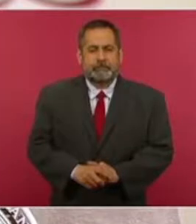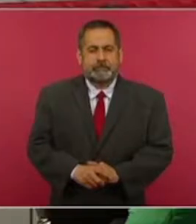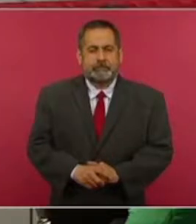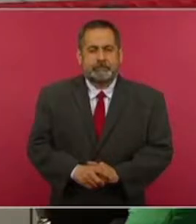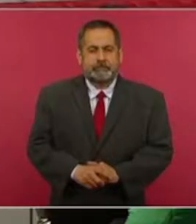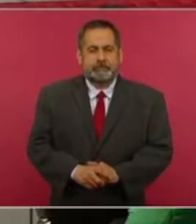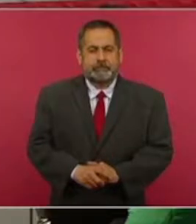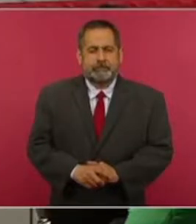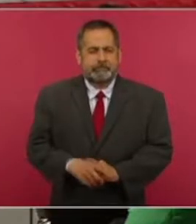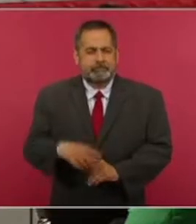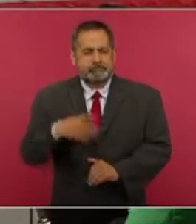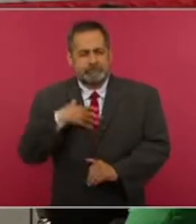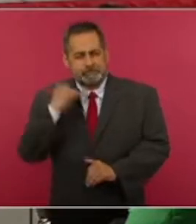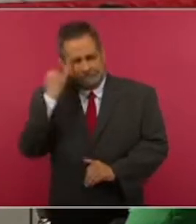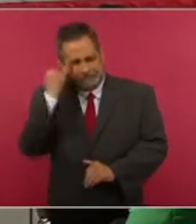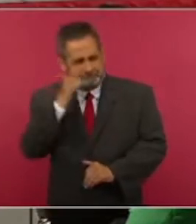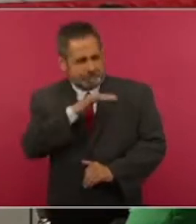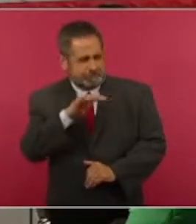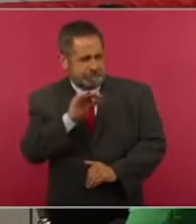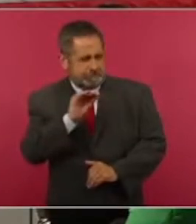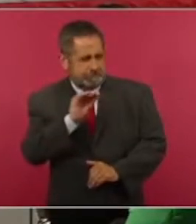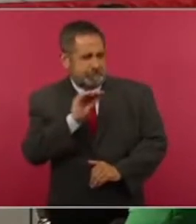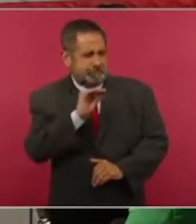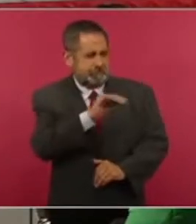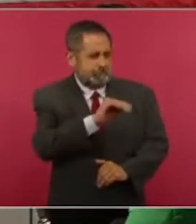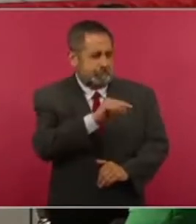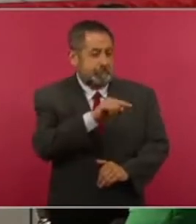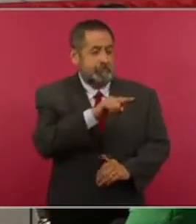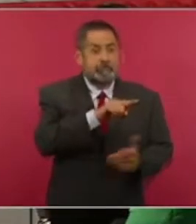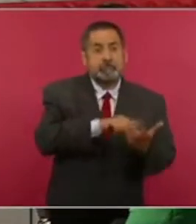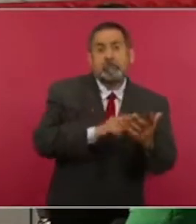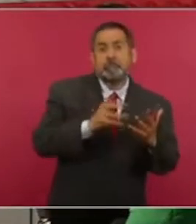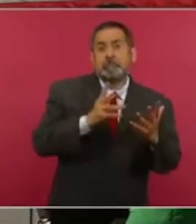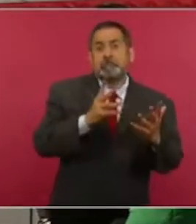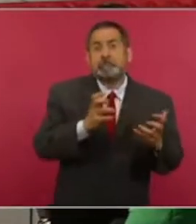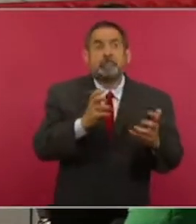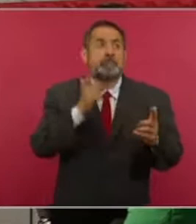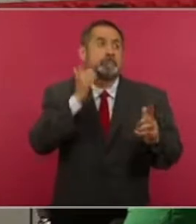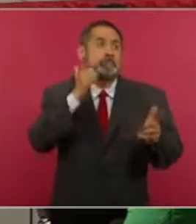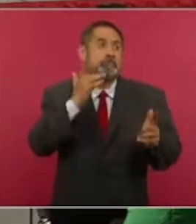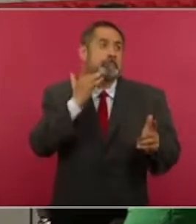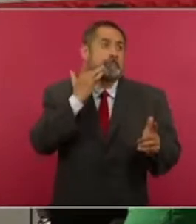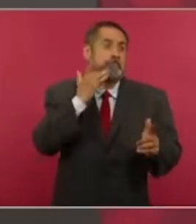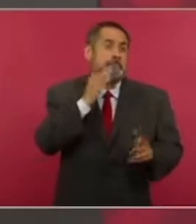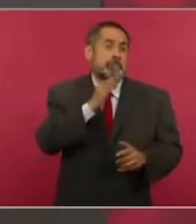Yo le pondría que un aspirante a fifí